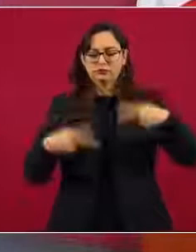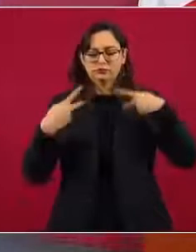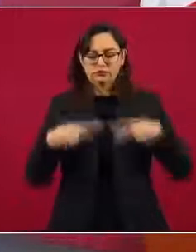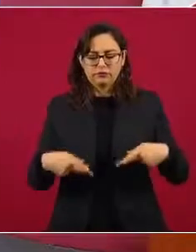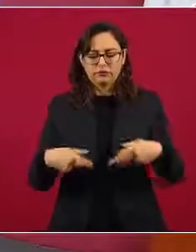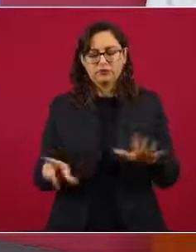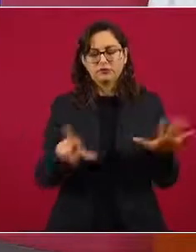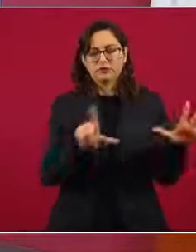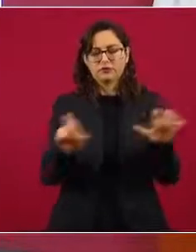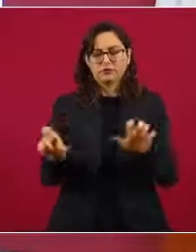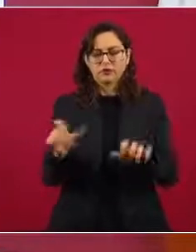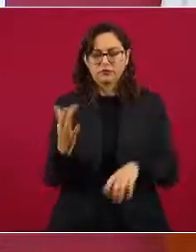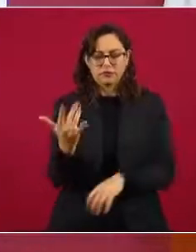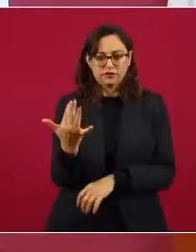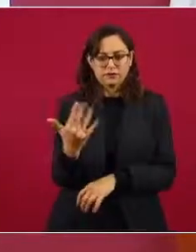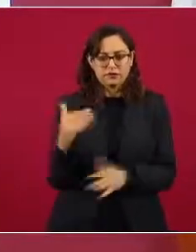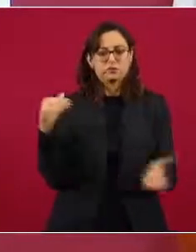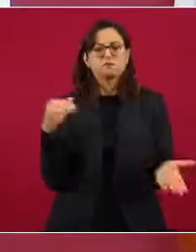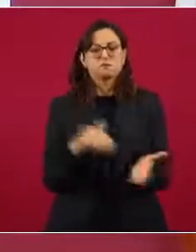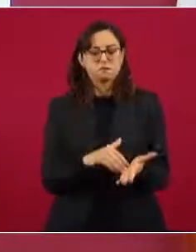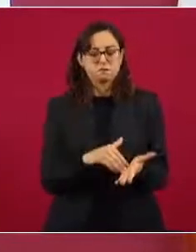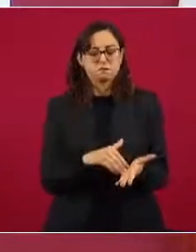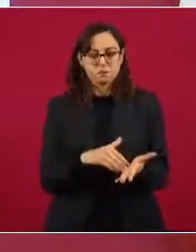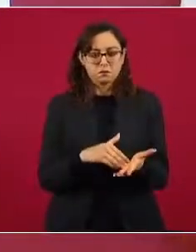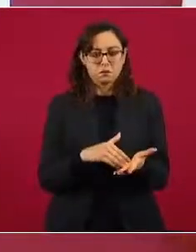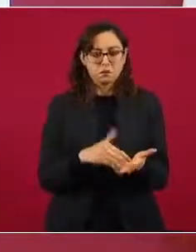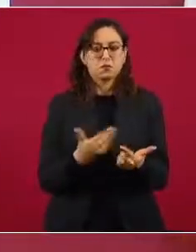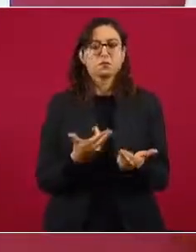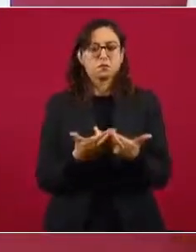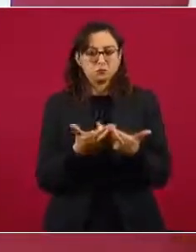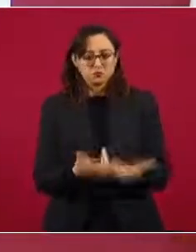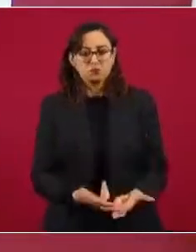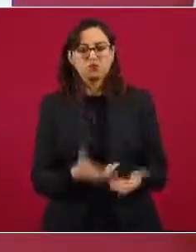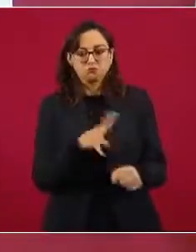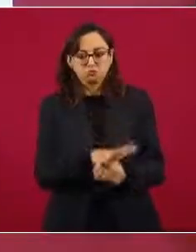personas, de modo que nos va a alcanzar.